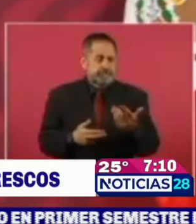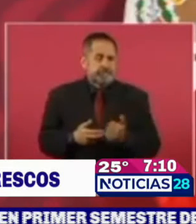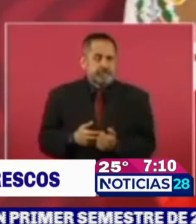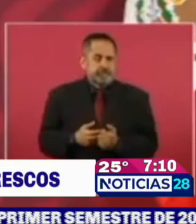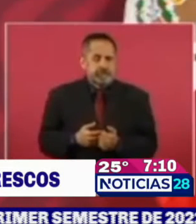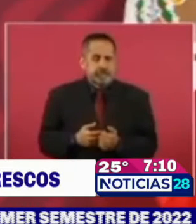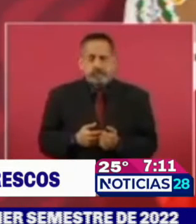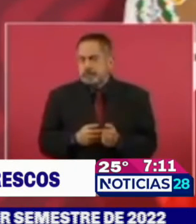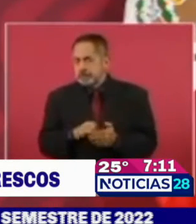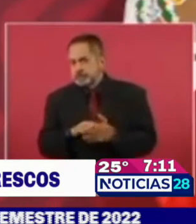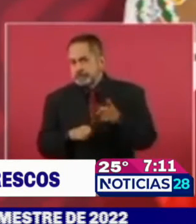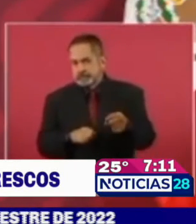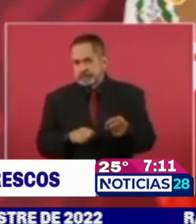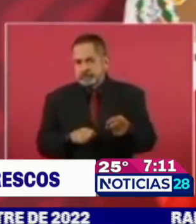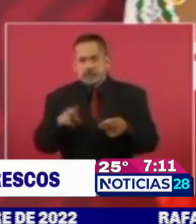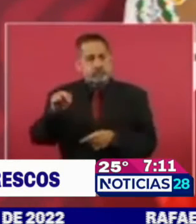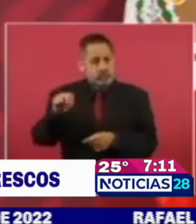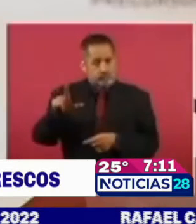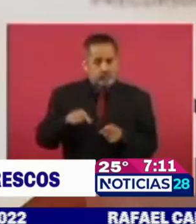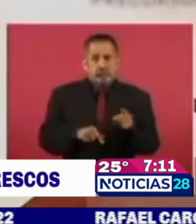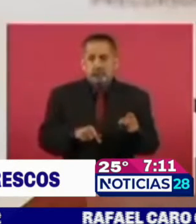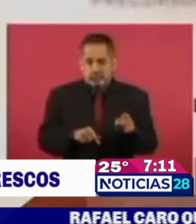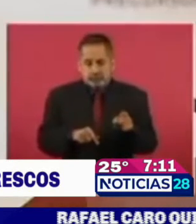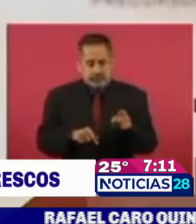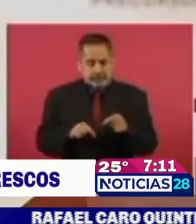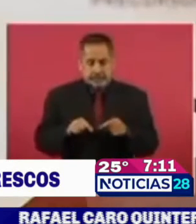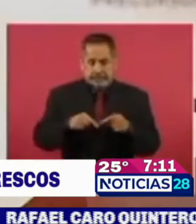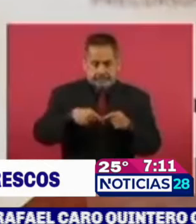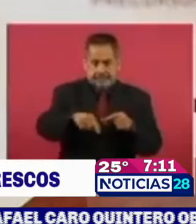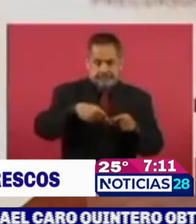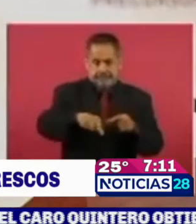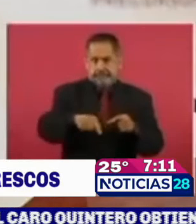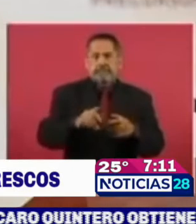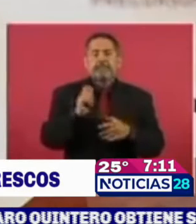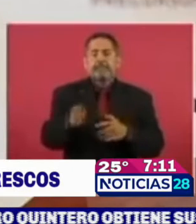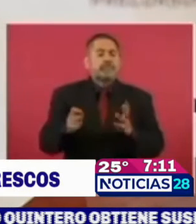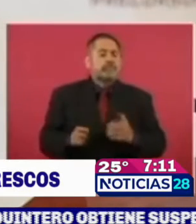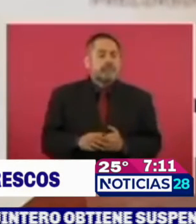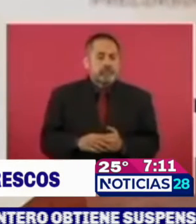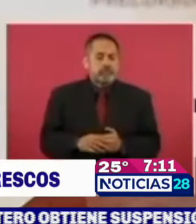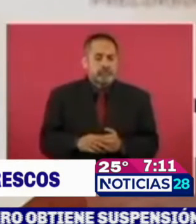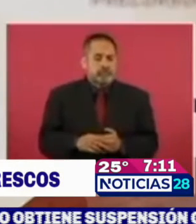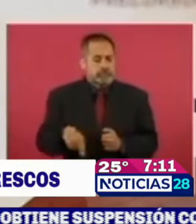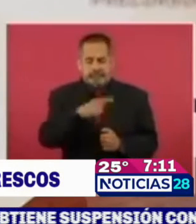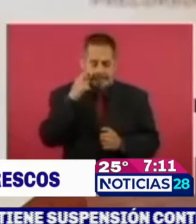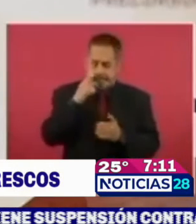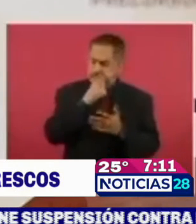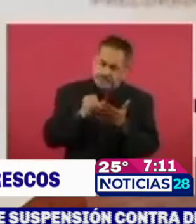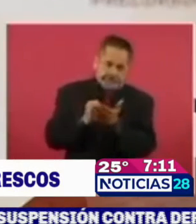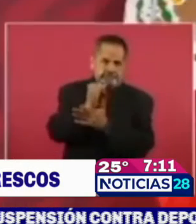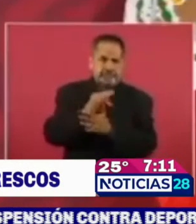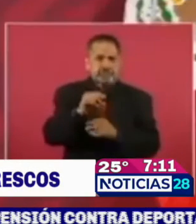que en el caso de Nuevo León, en estos días ya tomen la decisión de